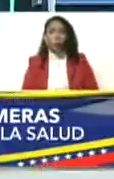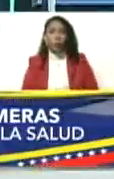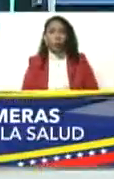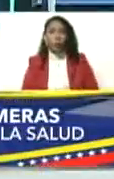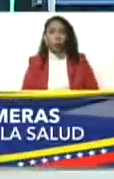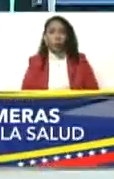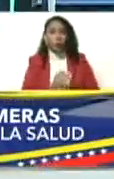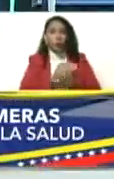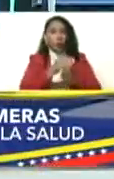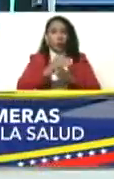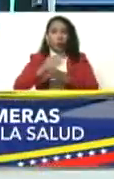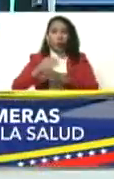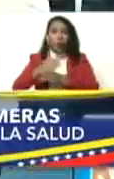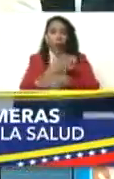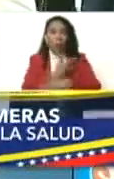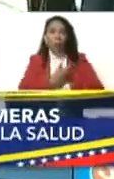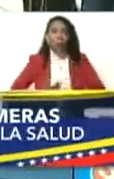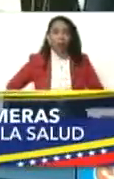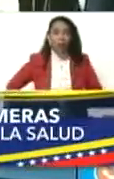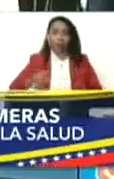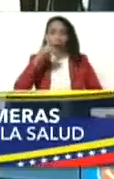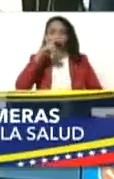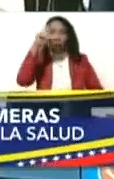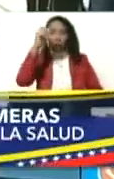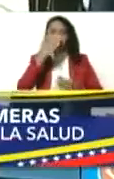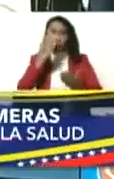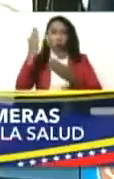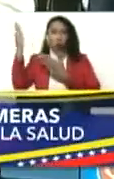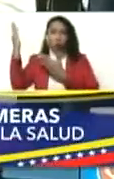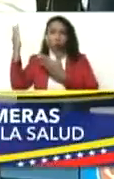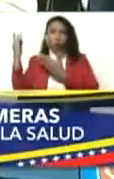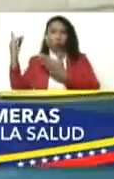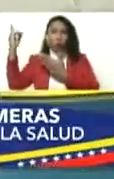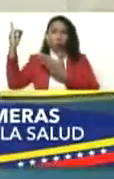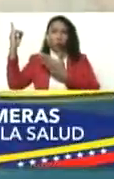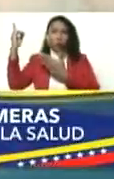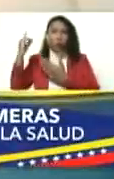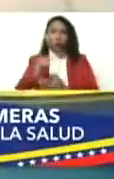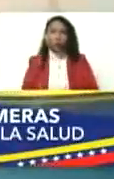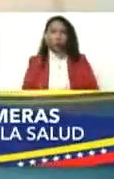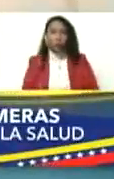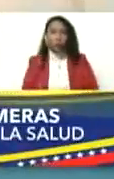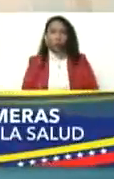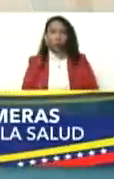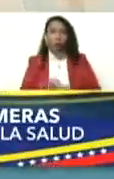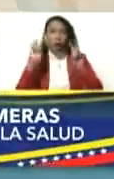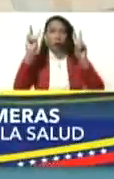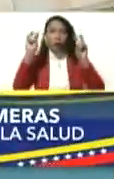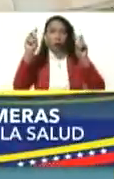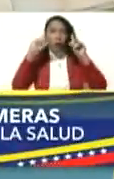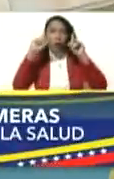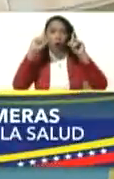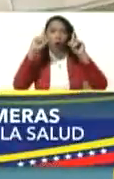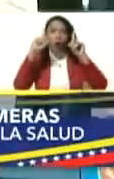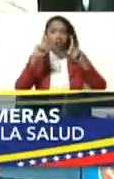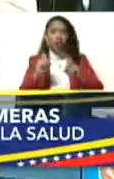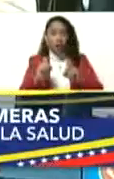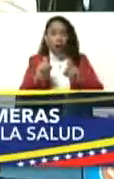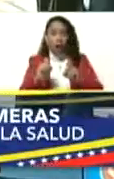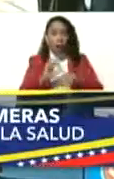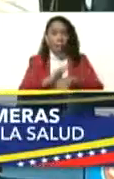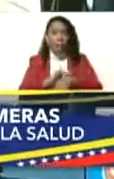Comparte el presidente de la República Bolivariana de Venezuela, Nicolás Maduro Moros, con los nuevos profesionales, los nuevos